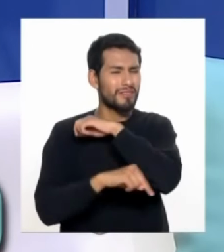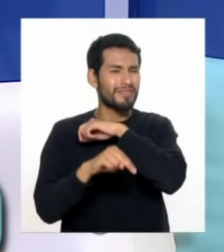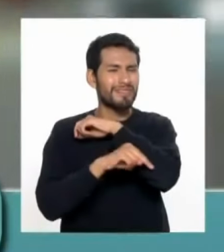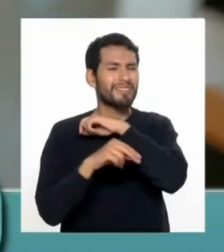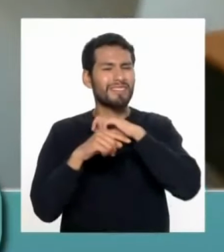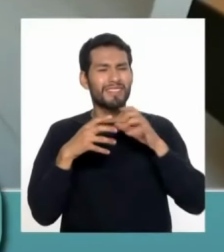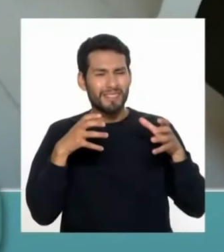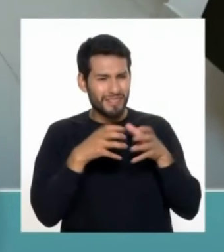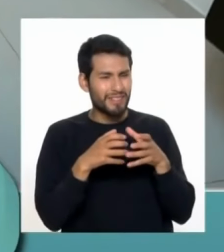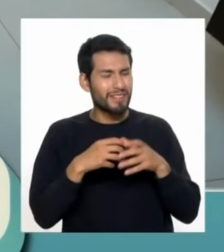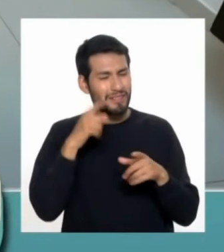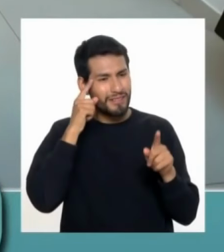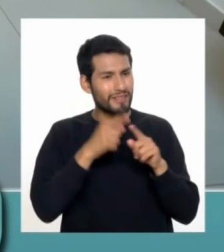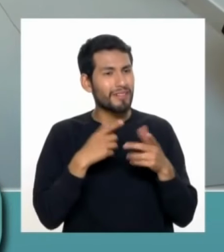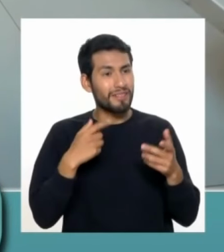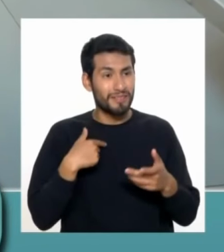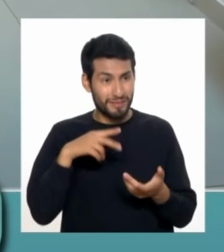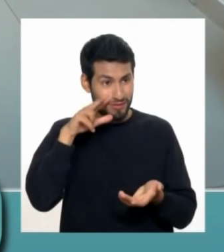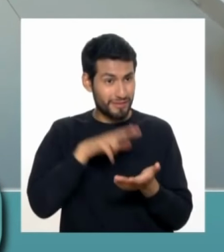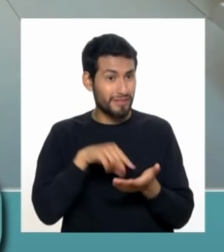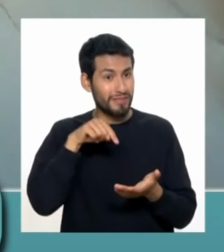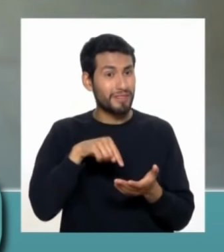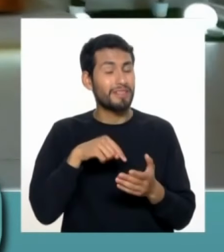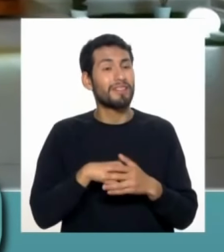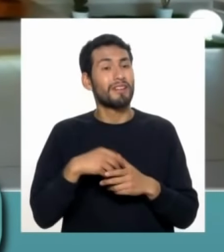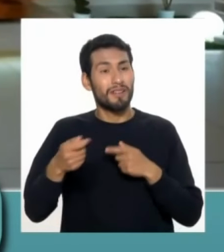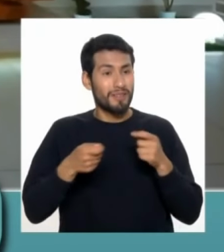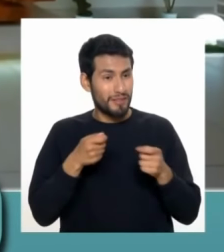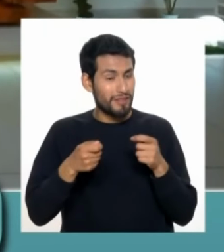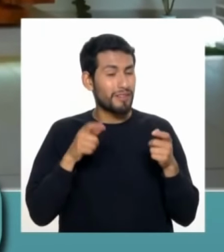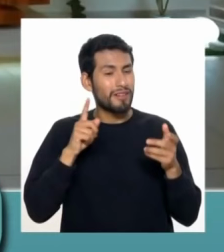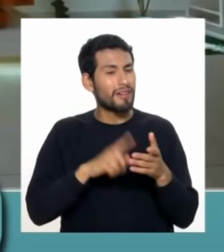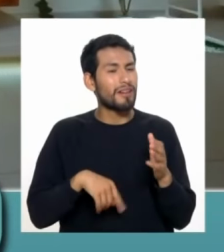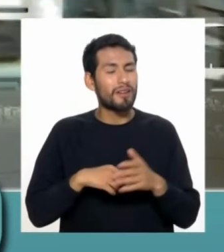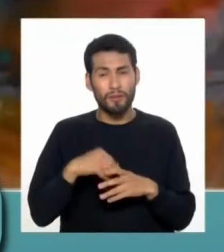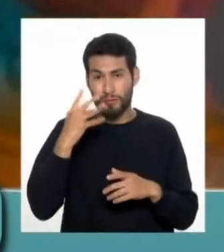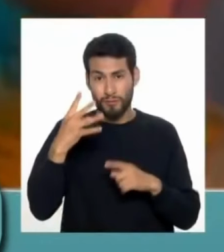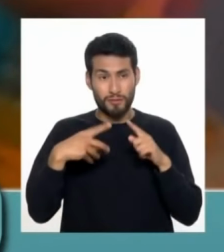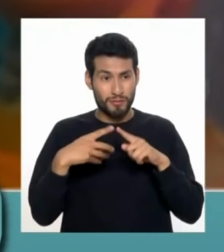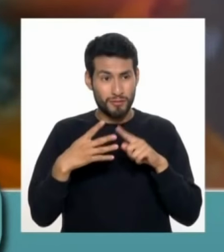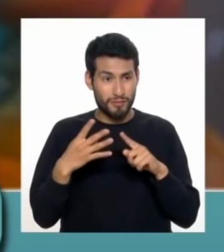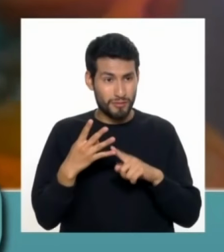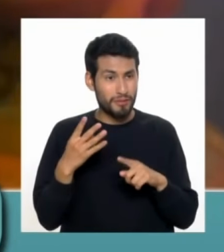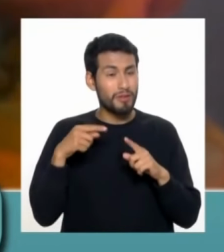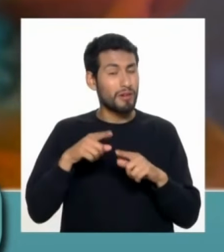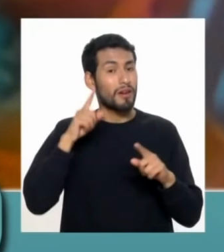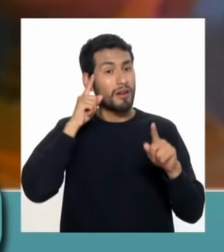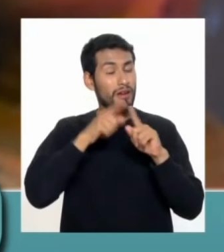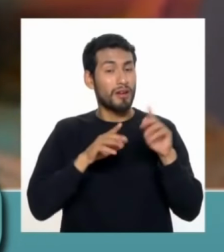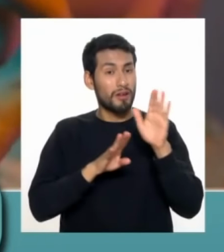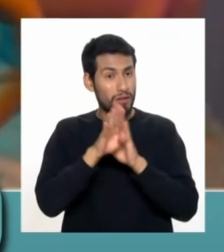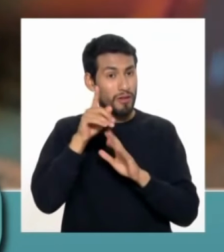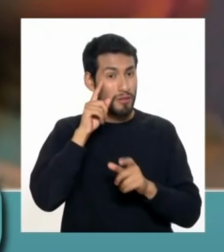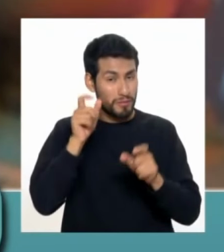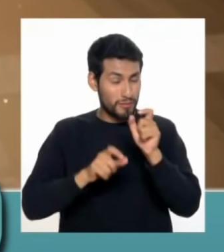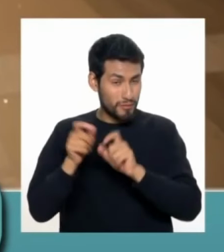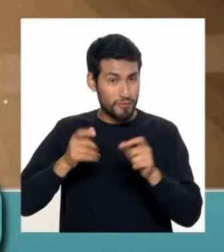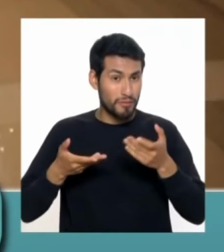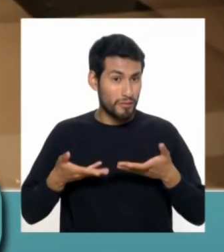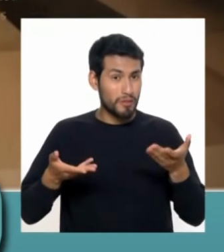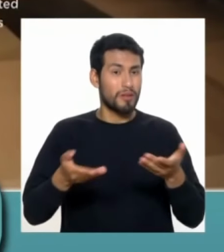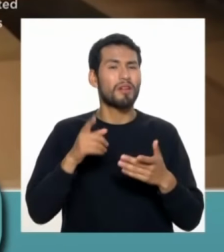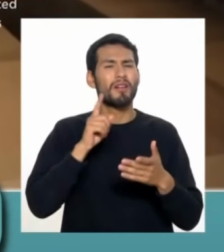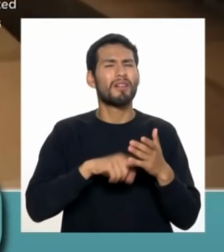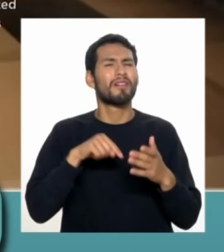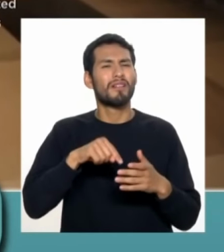planteado una propuesta que ya ha sido aprobada por el gobierno, cuatro grandes objetivos. El primero es el alcanzar el desarrollo pleno de las personas. El